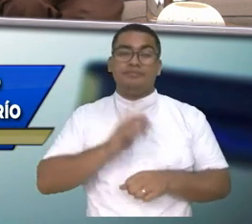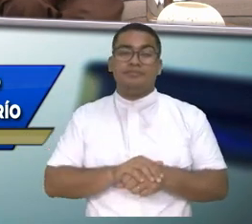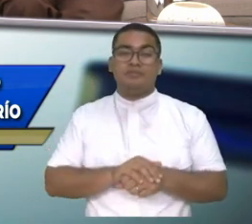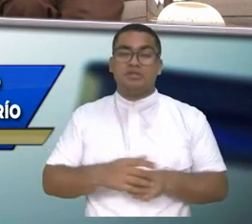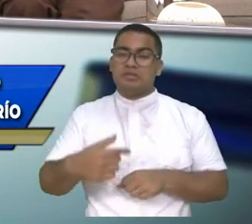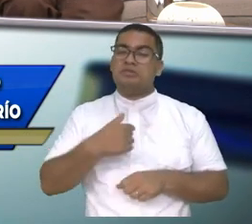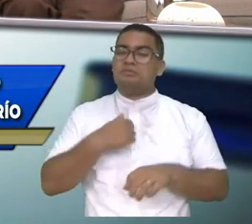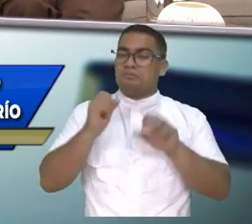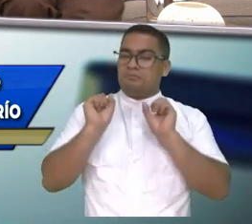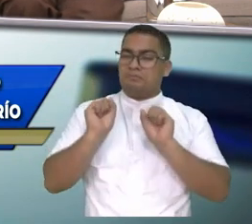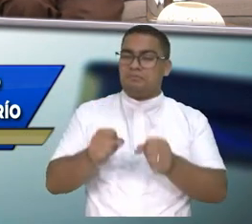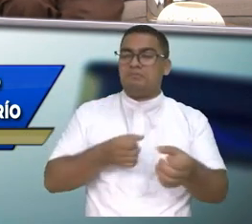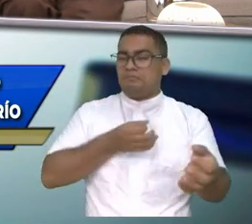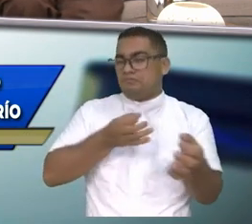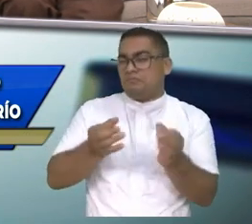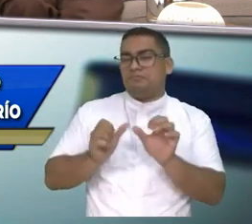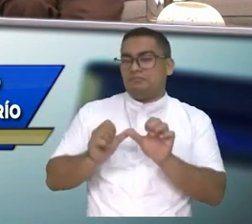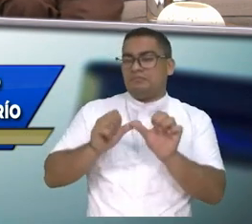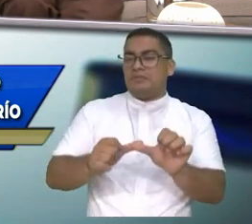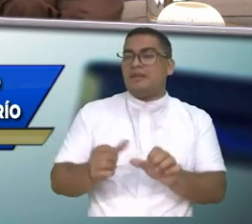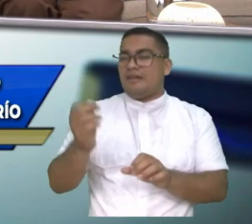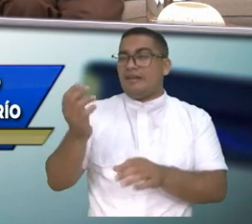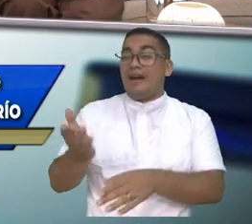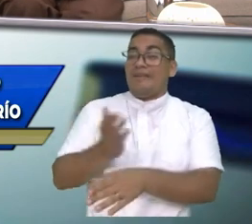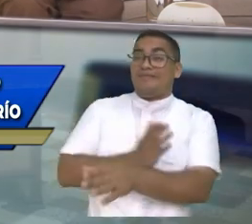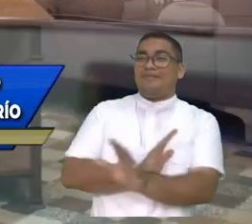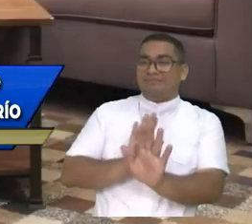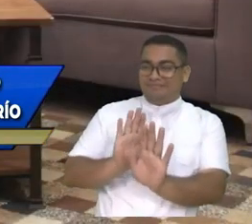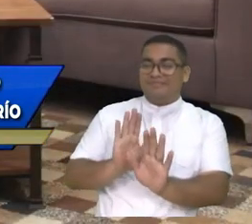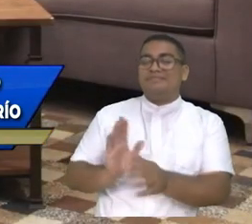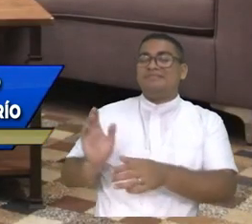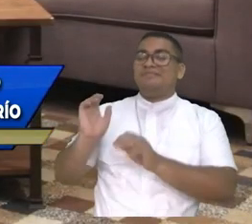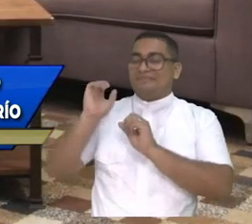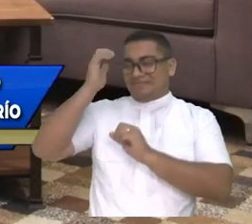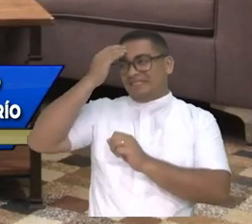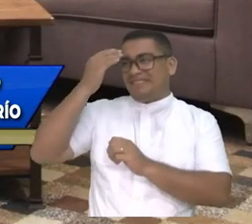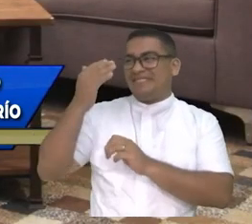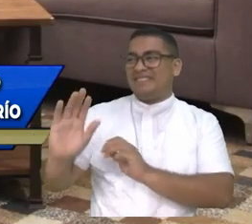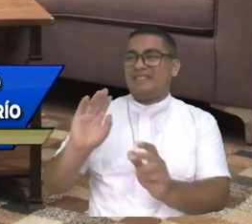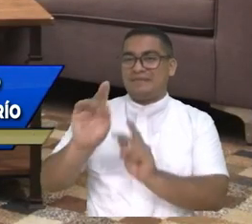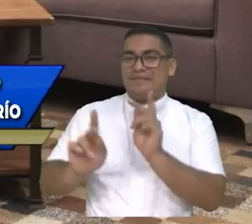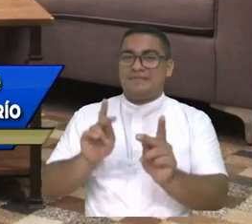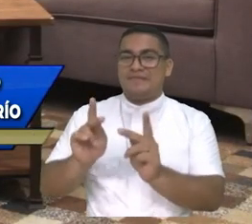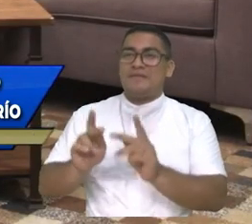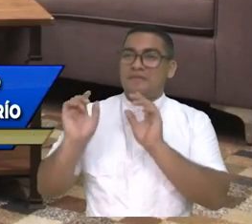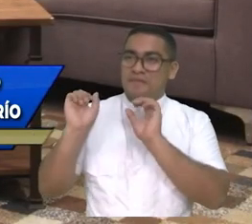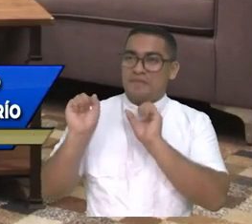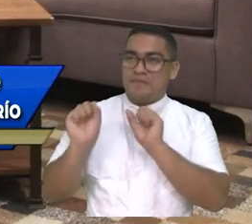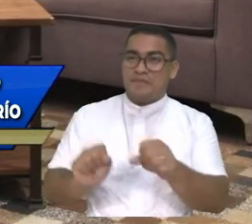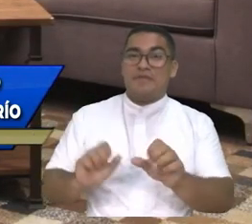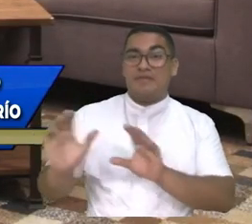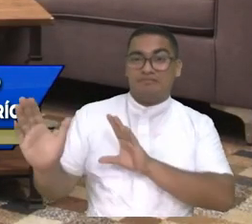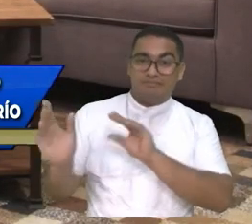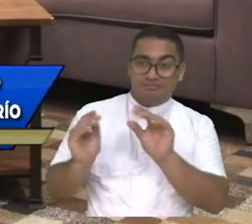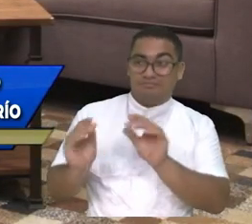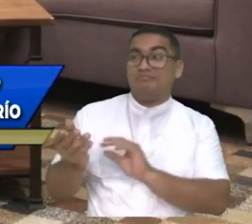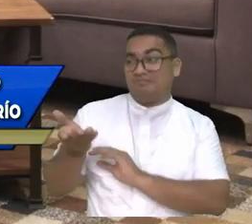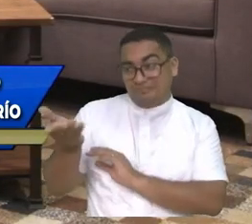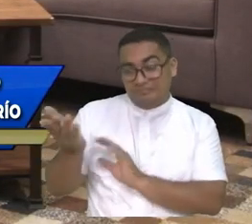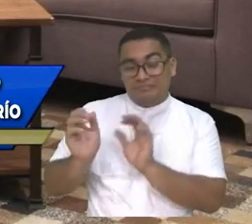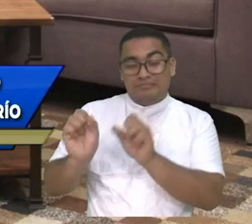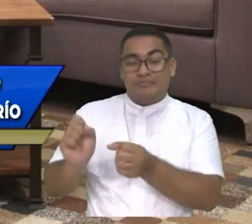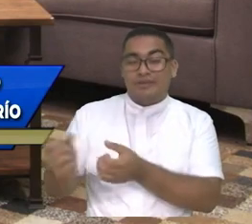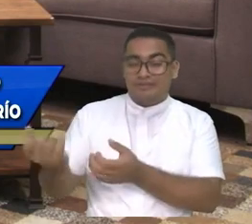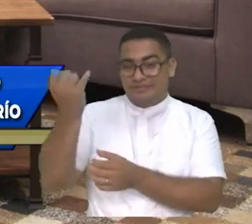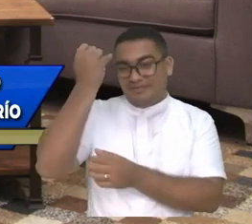puedo seguirte hablando. Le quiero consultar antes de... Yo sé que perfectamente podríamos conversar, bueno, usted nos podría